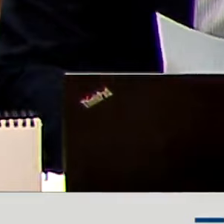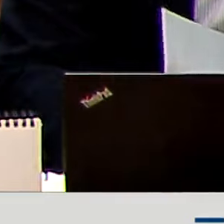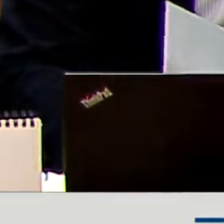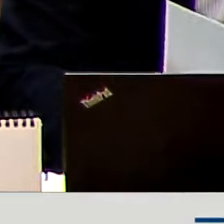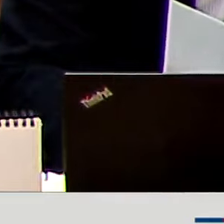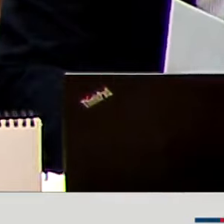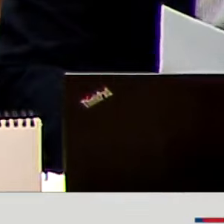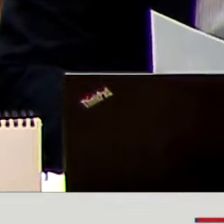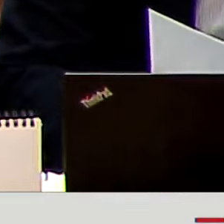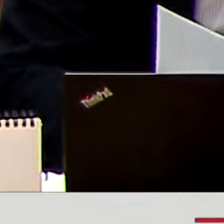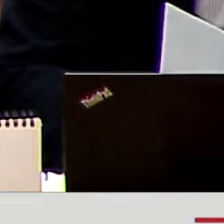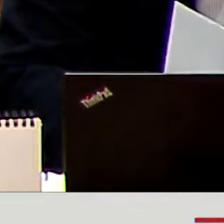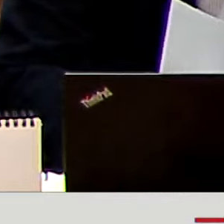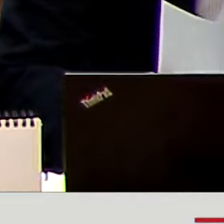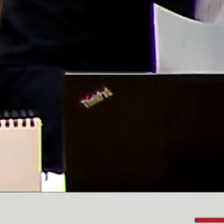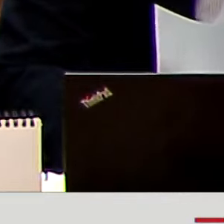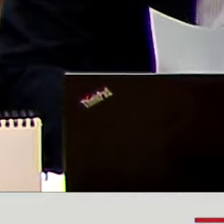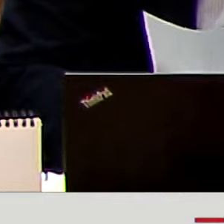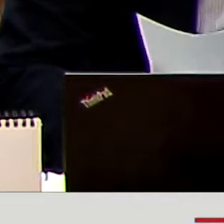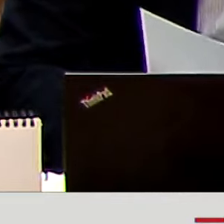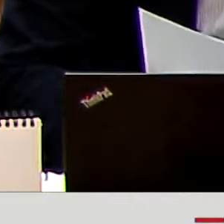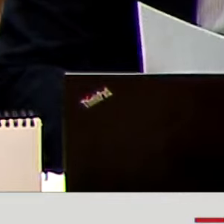la palabra el diputado Felipe